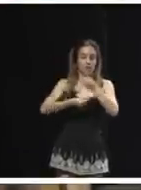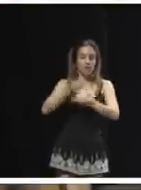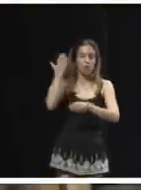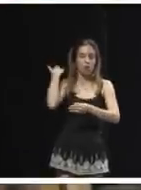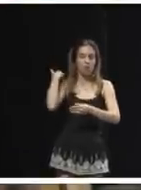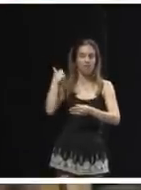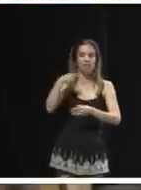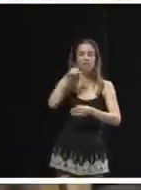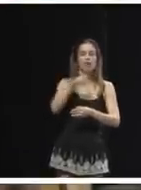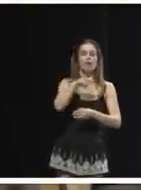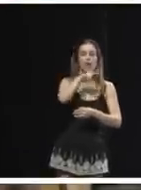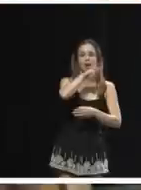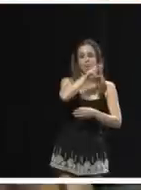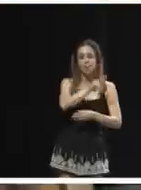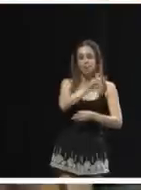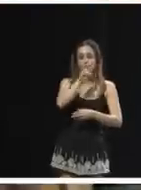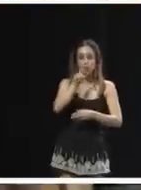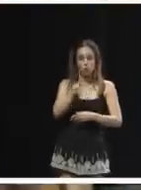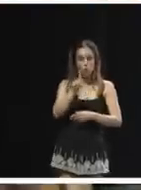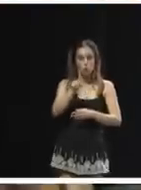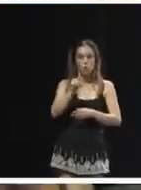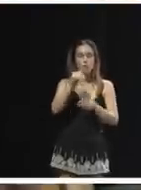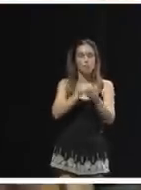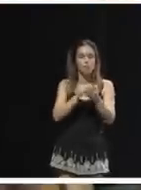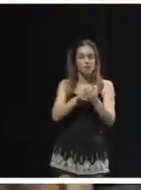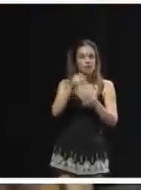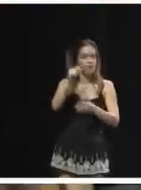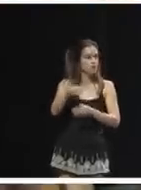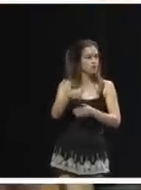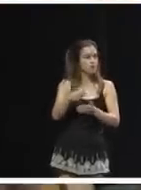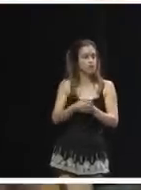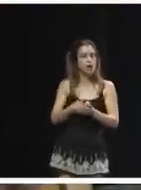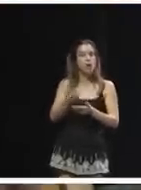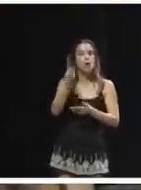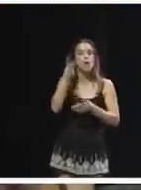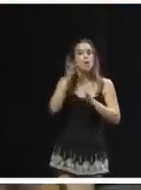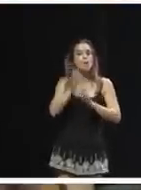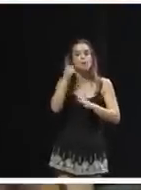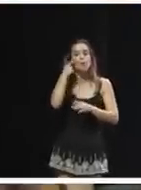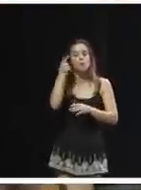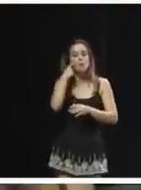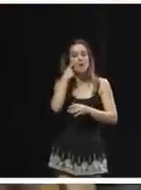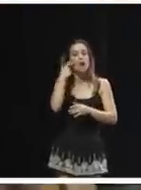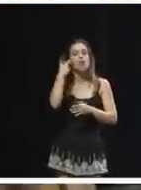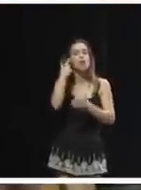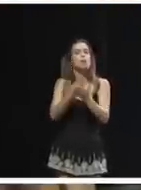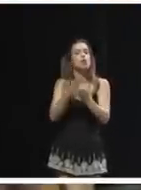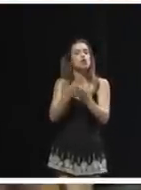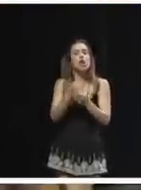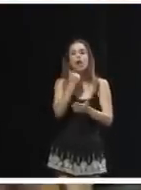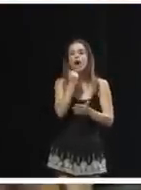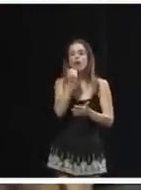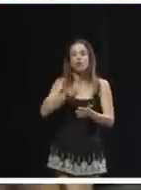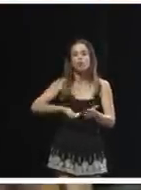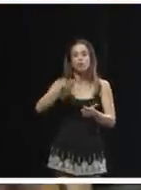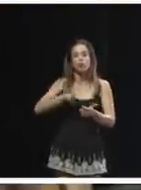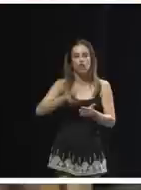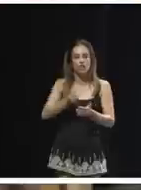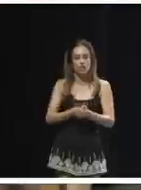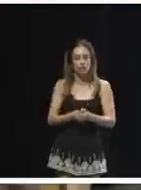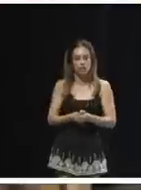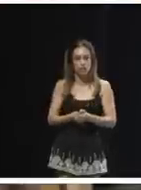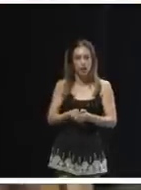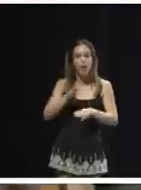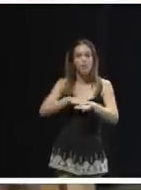de trabajadores y trabajadoras en nuestro país. Pero mirad, hemos demostrado algo importante